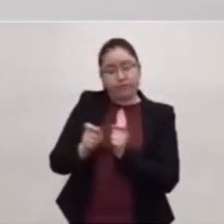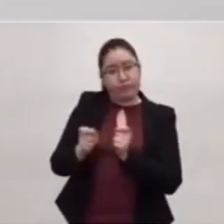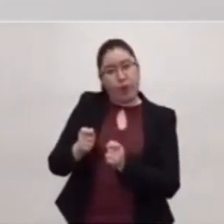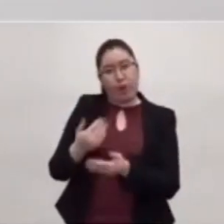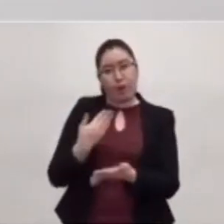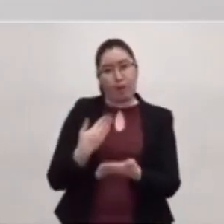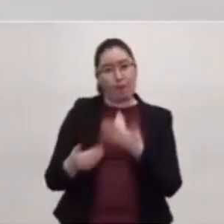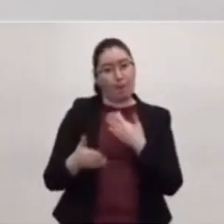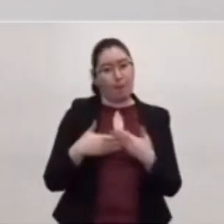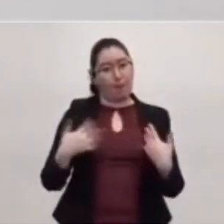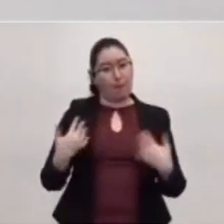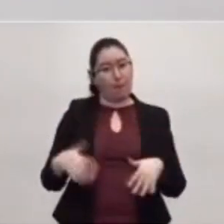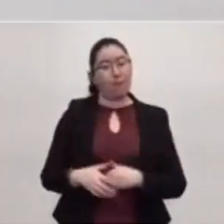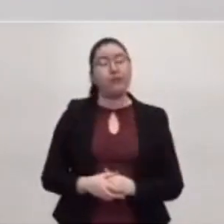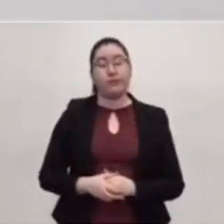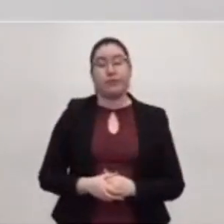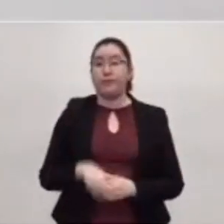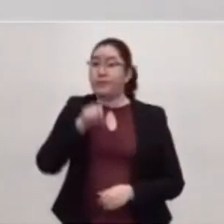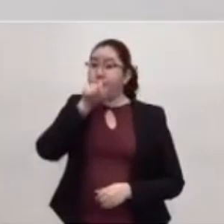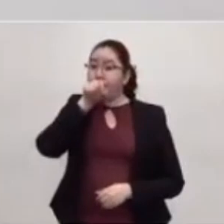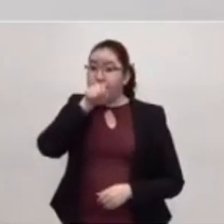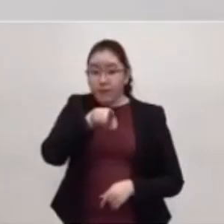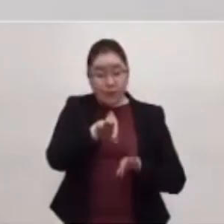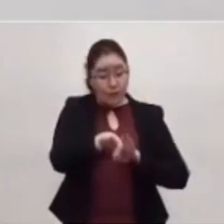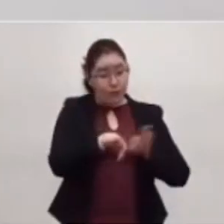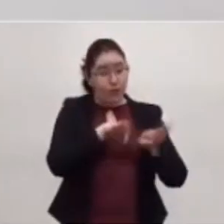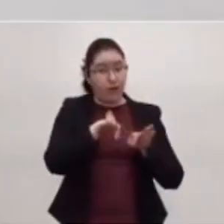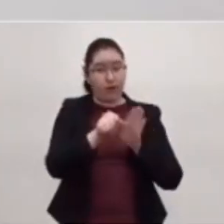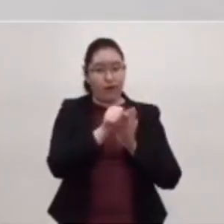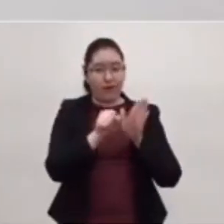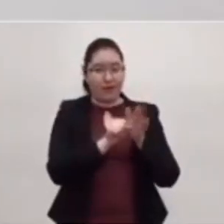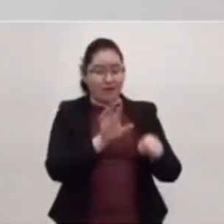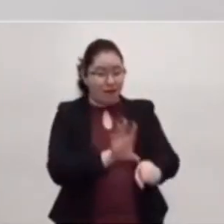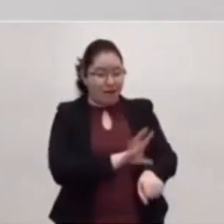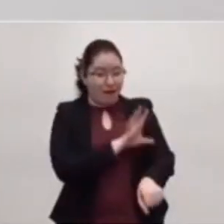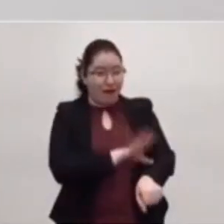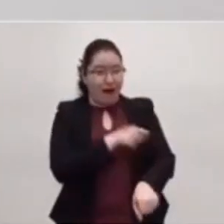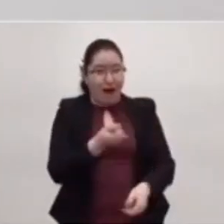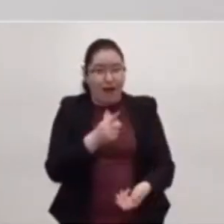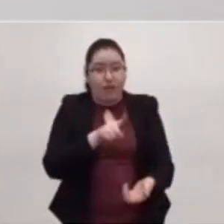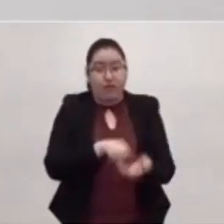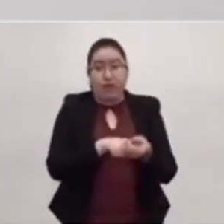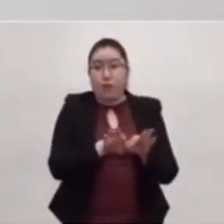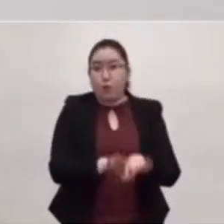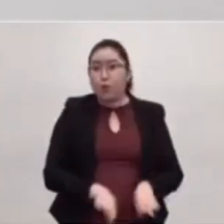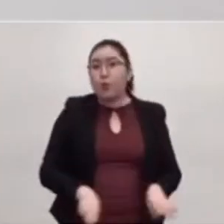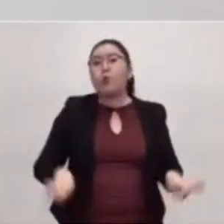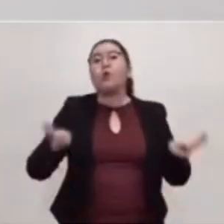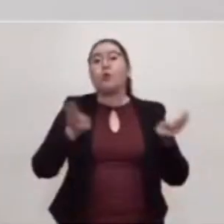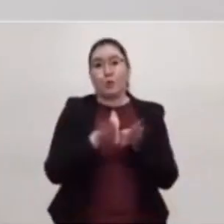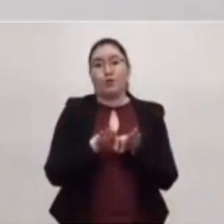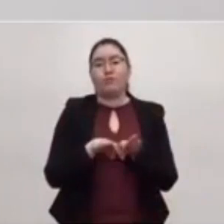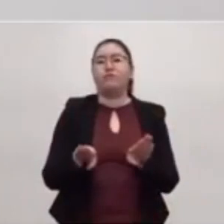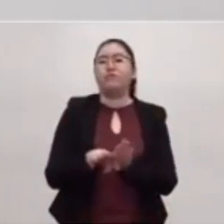tiempo, el trabajo del sistema eléctrico, que es pues la base fundamental de la operación del metro. No puedes